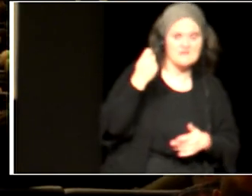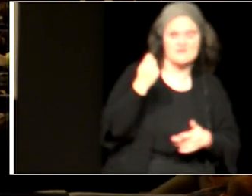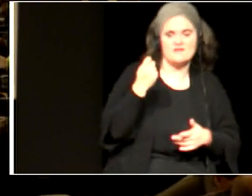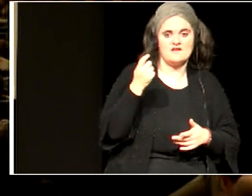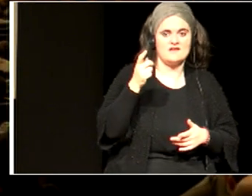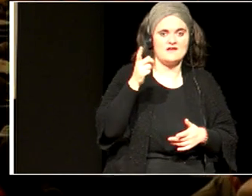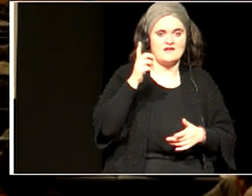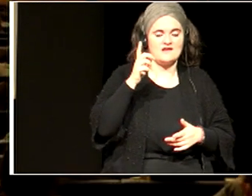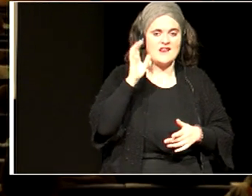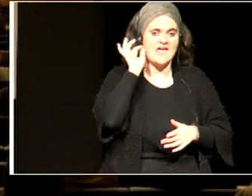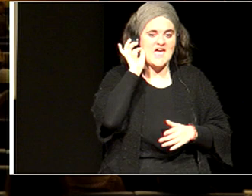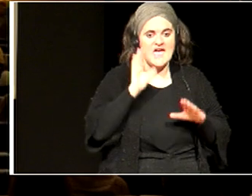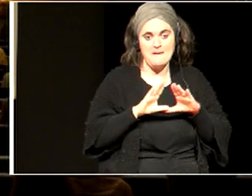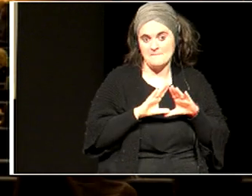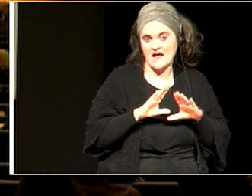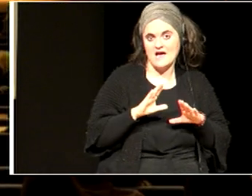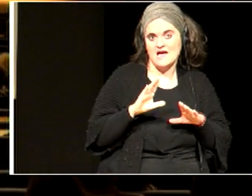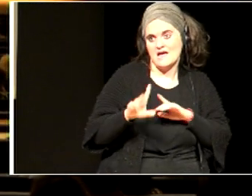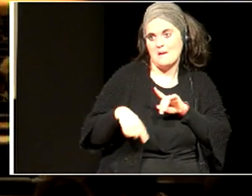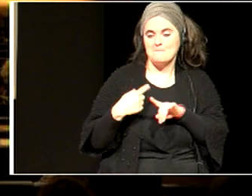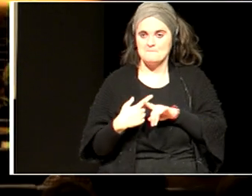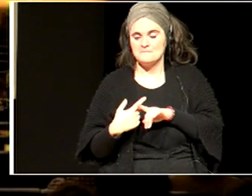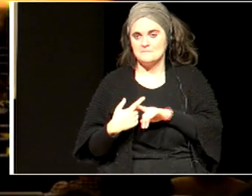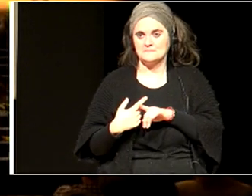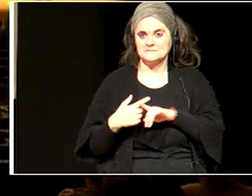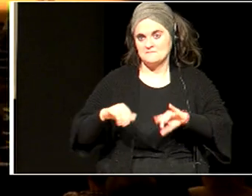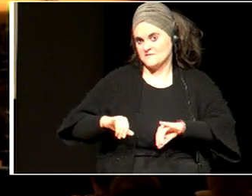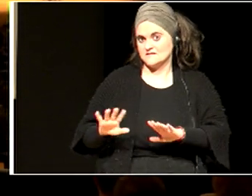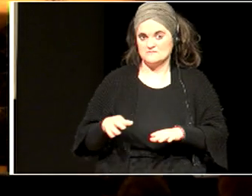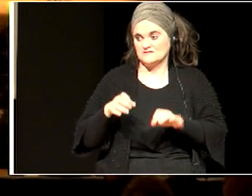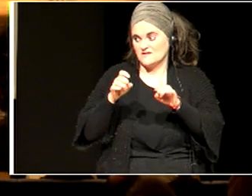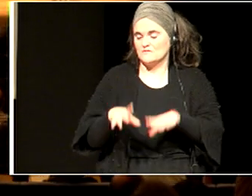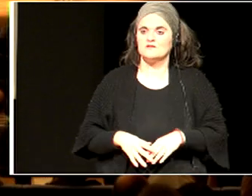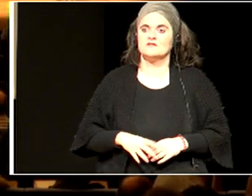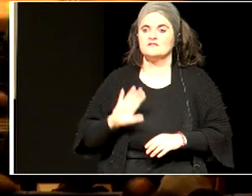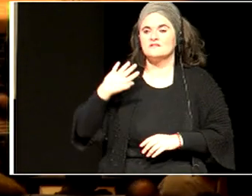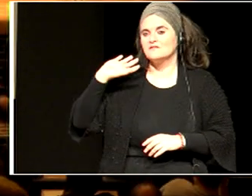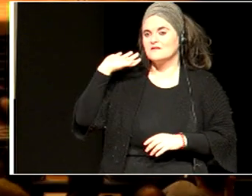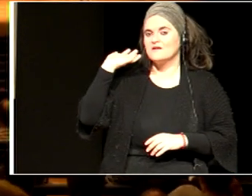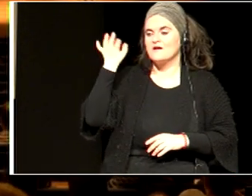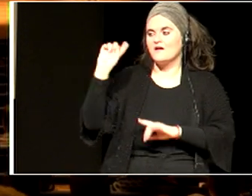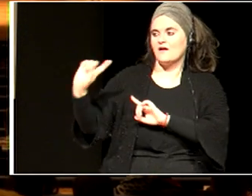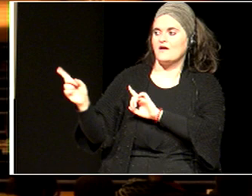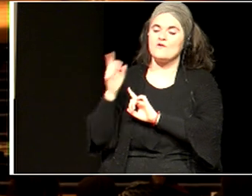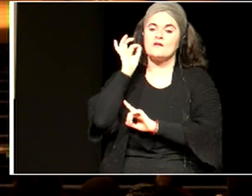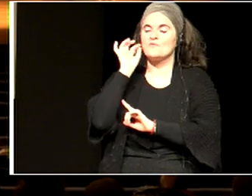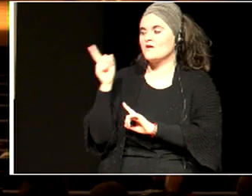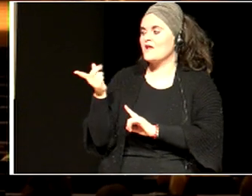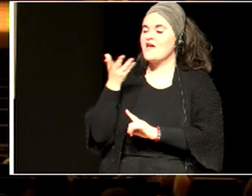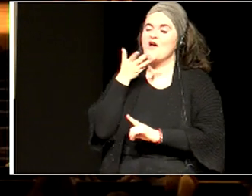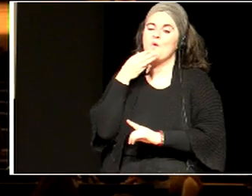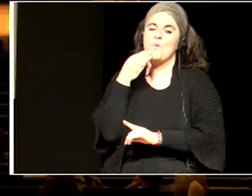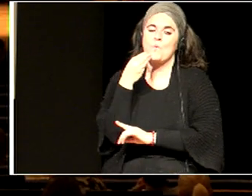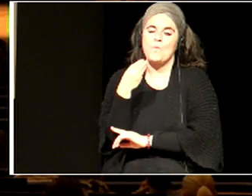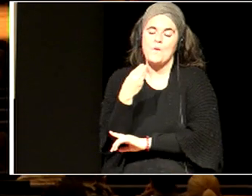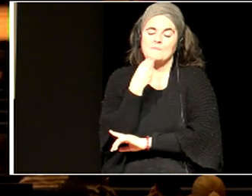y después aparece una que es guapísima guapísima pero malísima malísima nosotras ya sabéis que solamente podemos